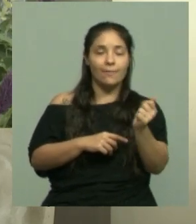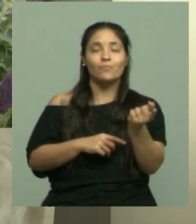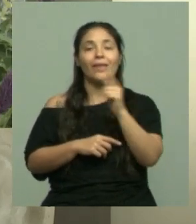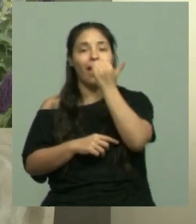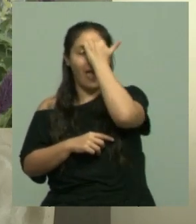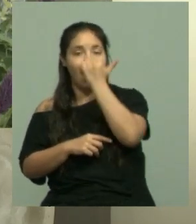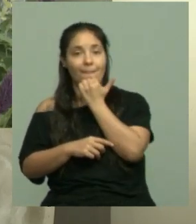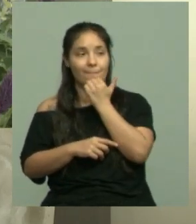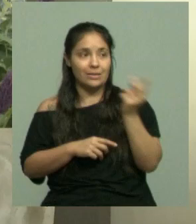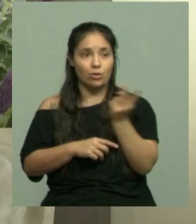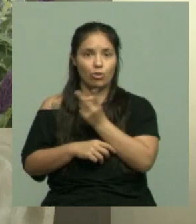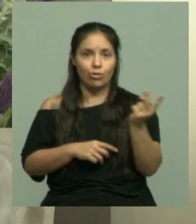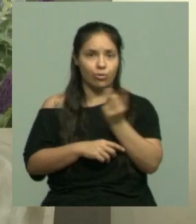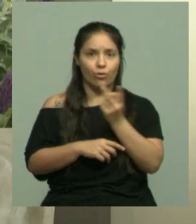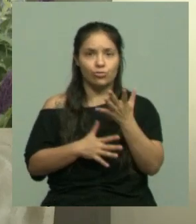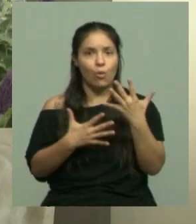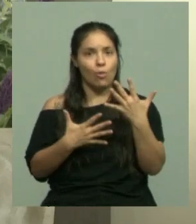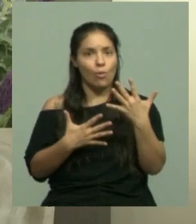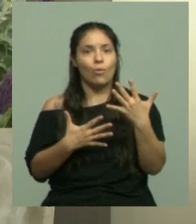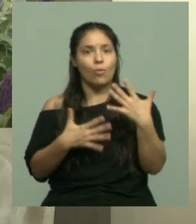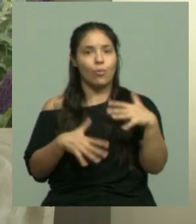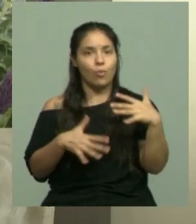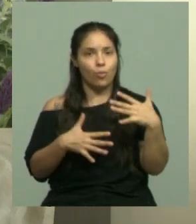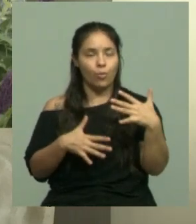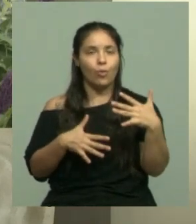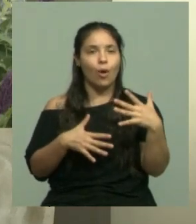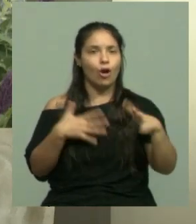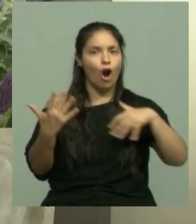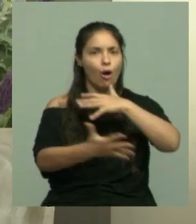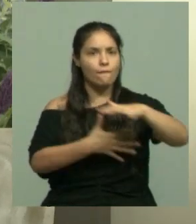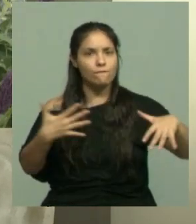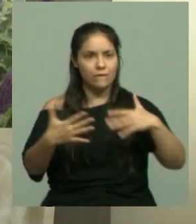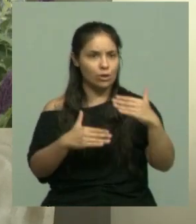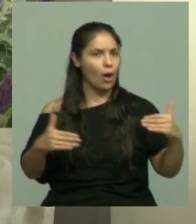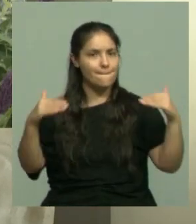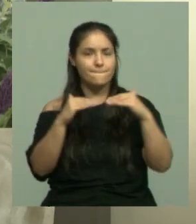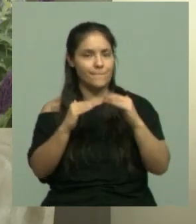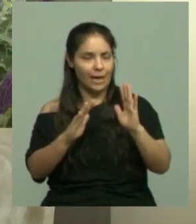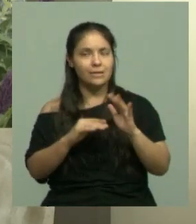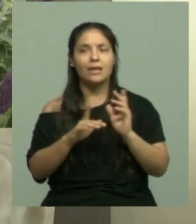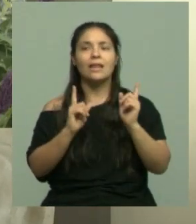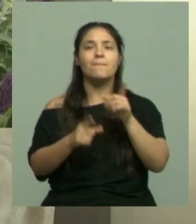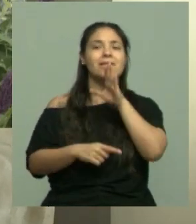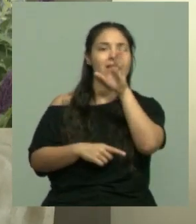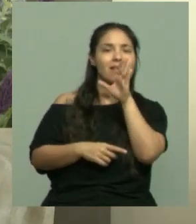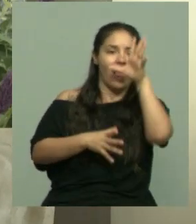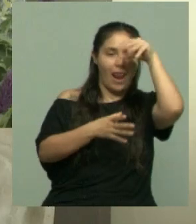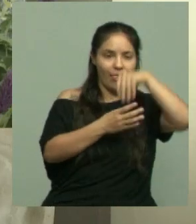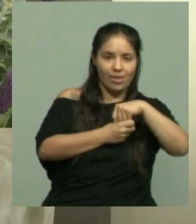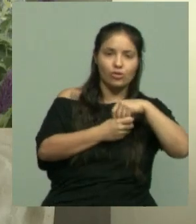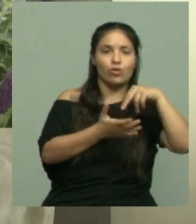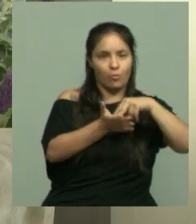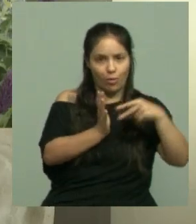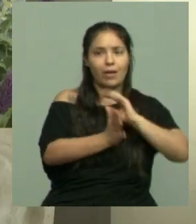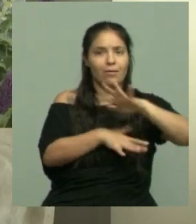fuerte los embates de este conflicto, por otro lado también Israel tiene situaciones internas muy concretas y muy difíciles en